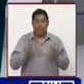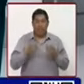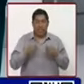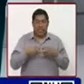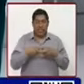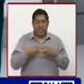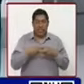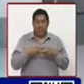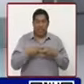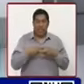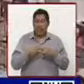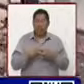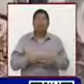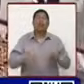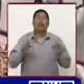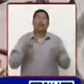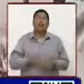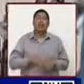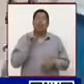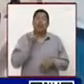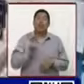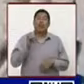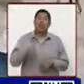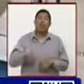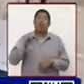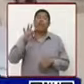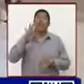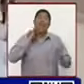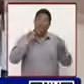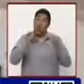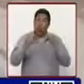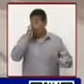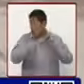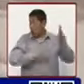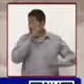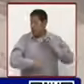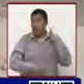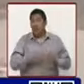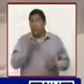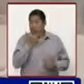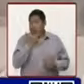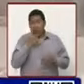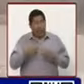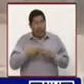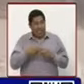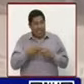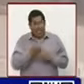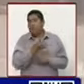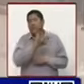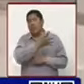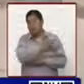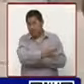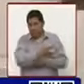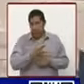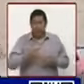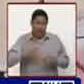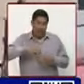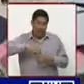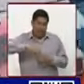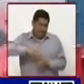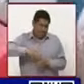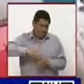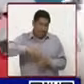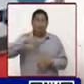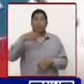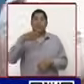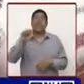cortocircuito. Yacimientos Petrolíferos Fiscales Bolivianos informa a la población que se registró un cortocircuito en la planta engarrafadora de